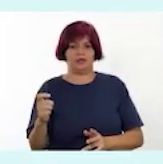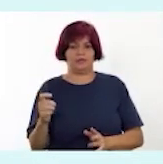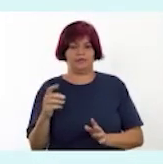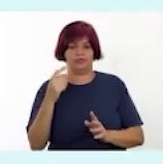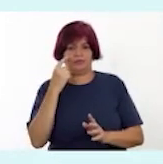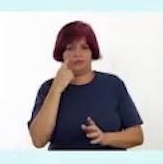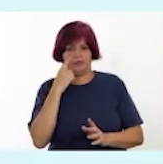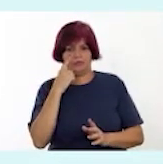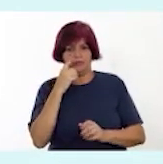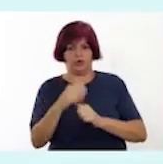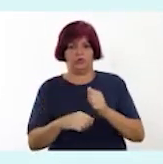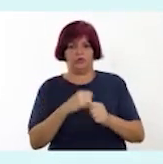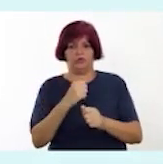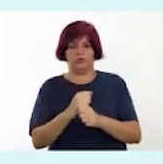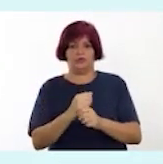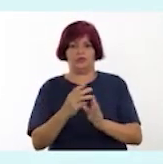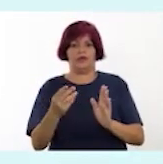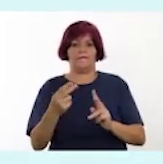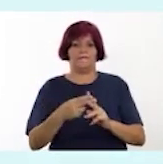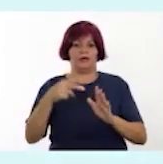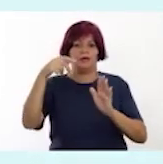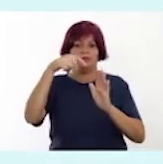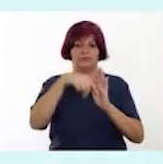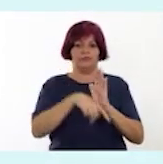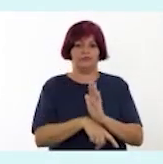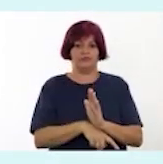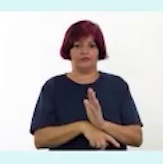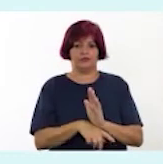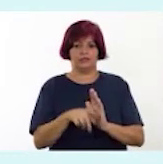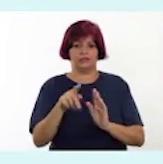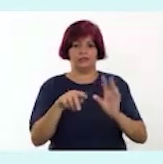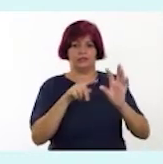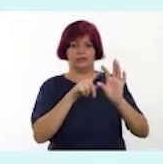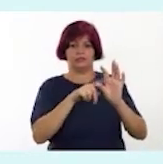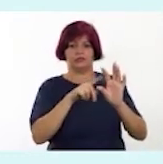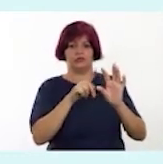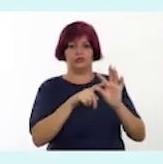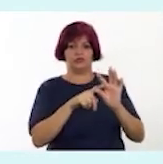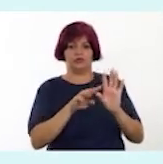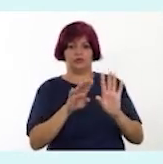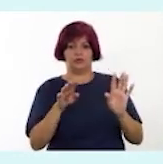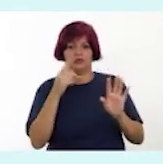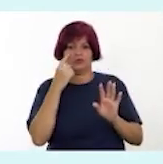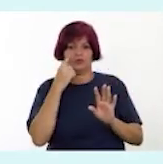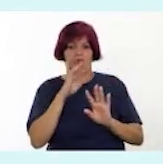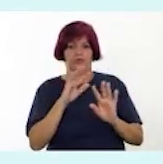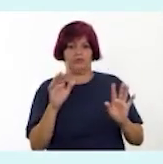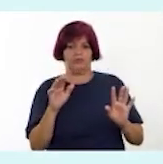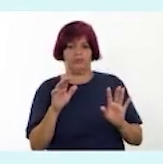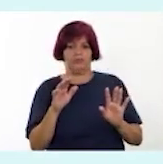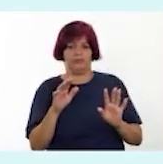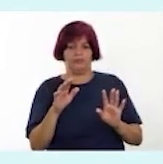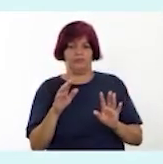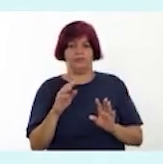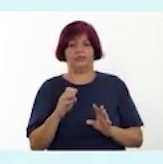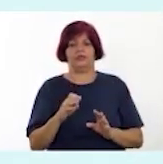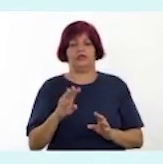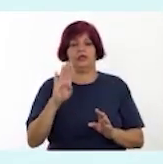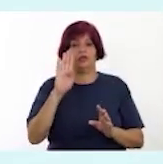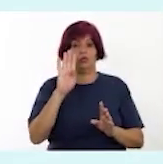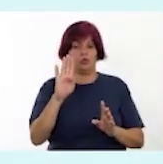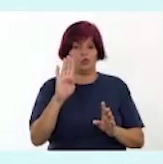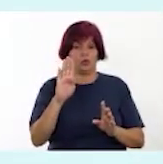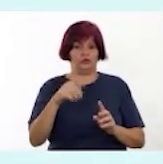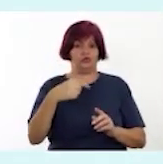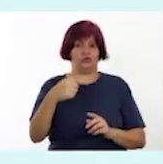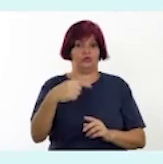estar utilizando para profundizar en estos contenidos que acabamos de abordar. En el FOC 4